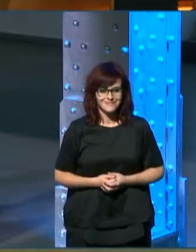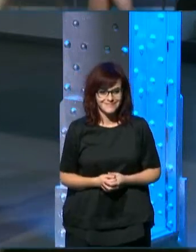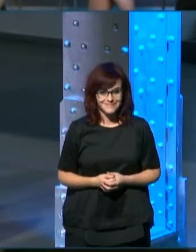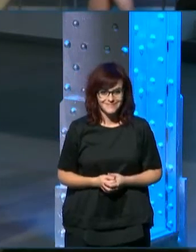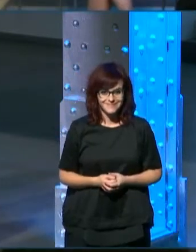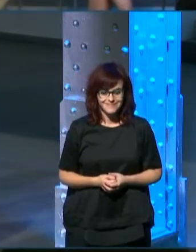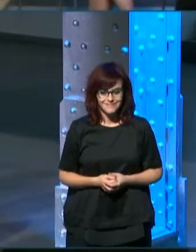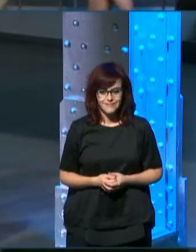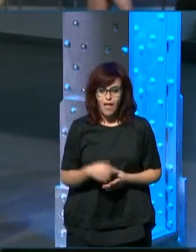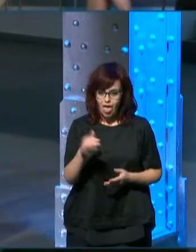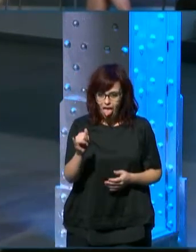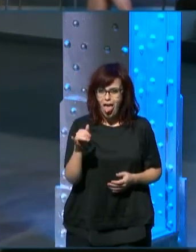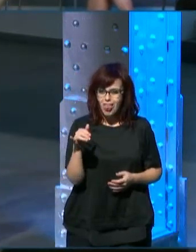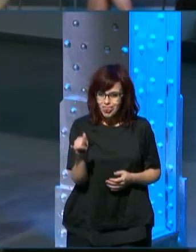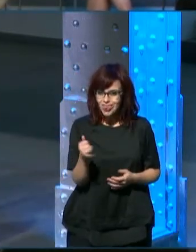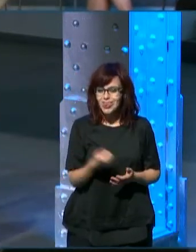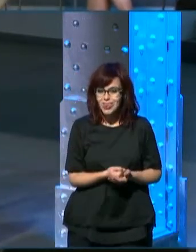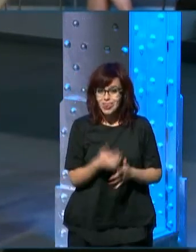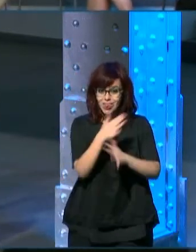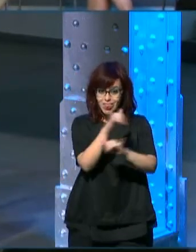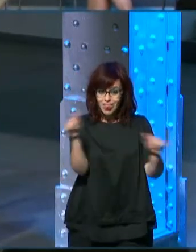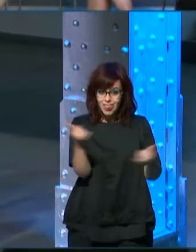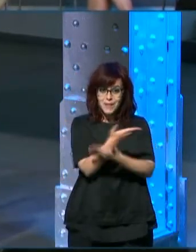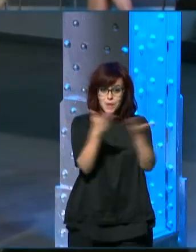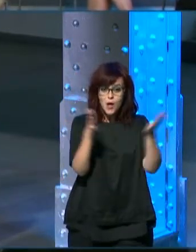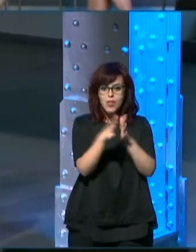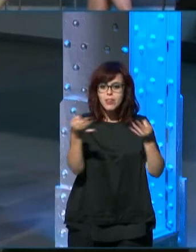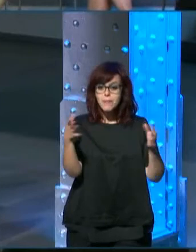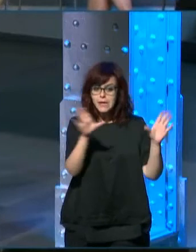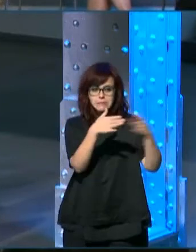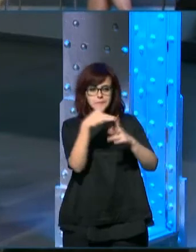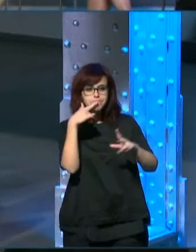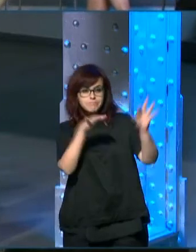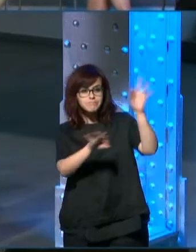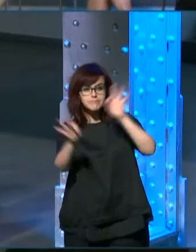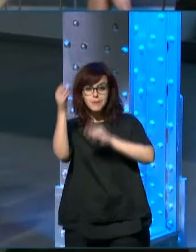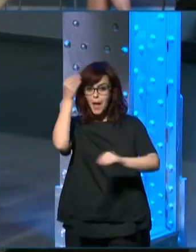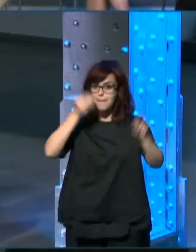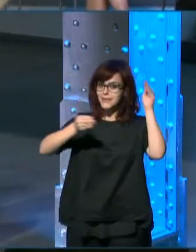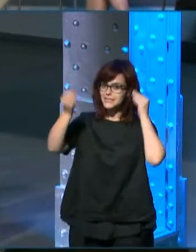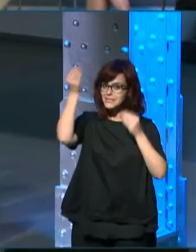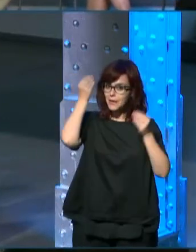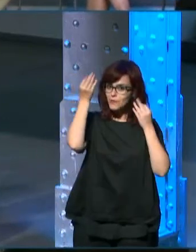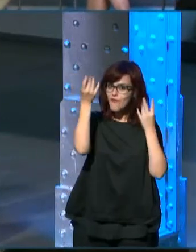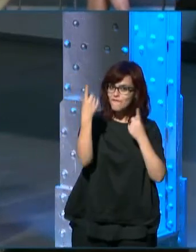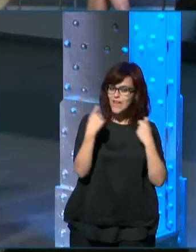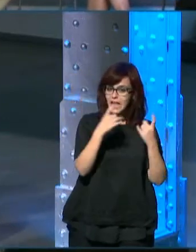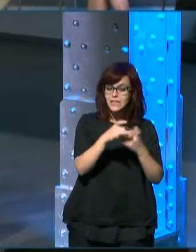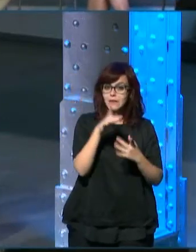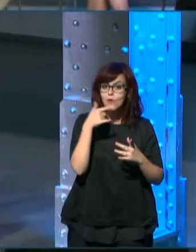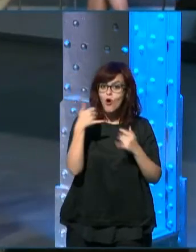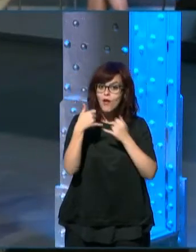Había. Mira, ahí vas a tener que recolocar un poco tu pensamiento. No le vaya a decir